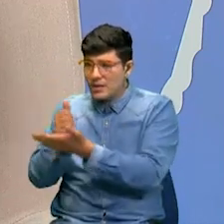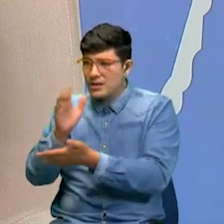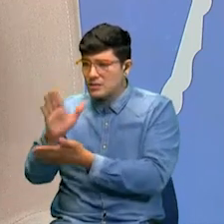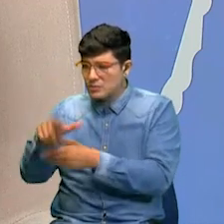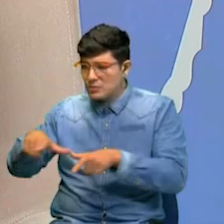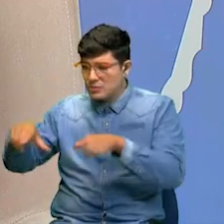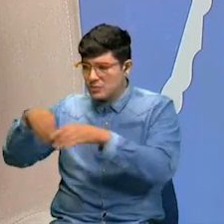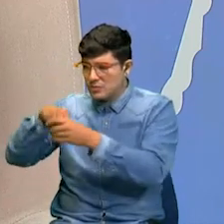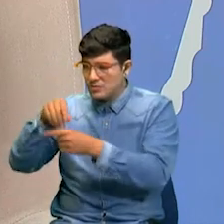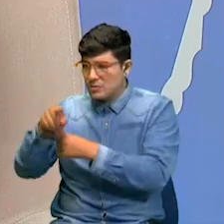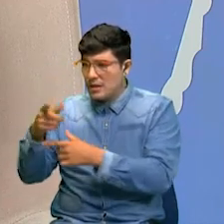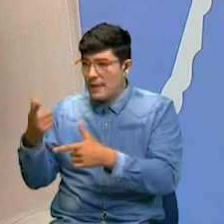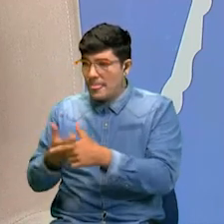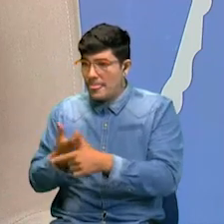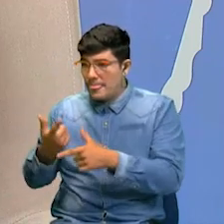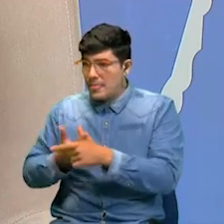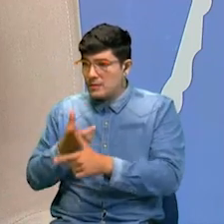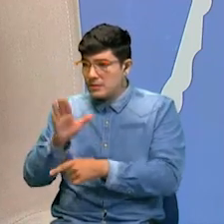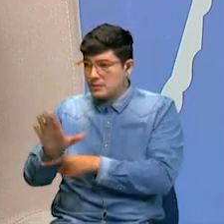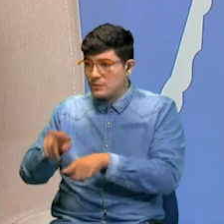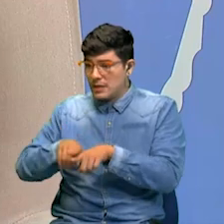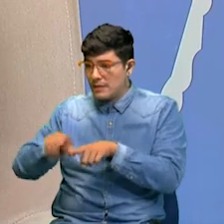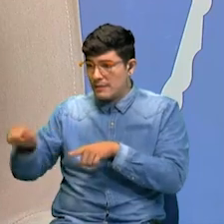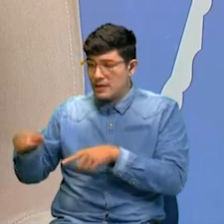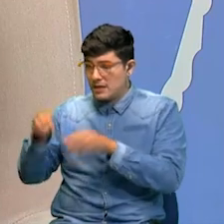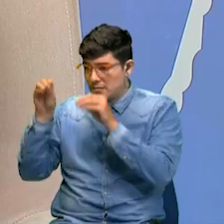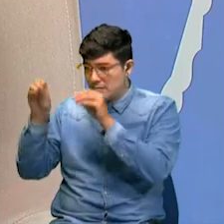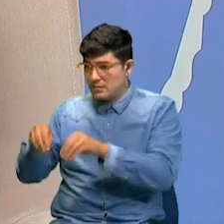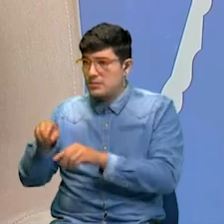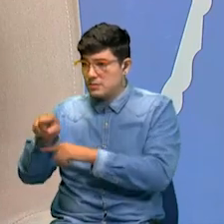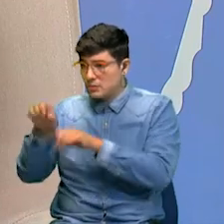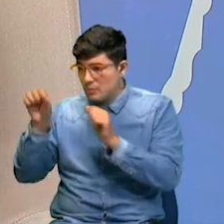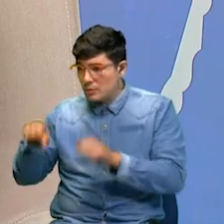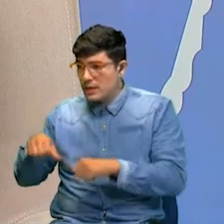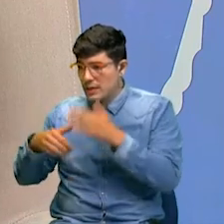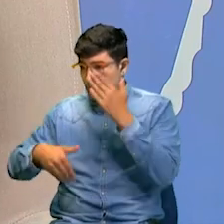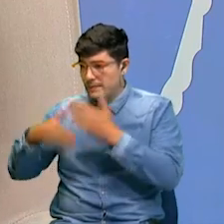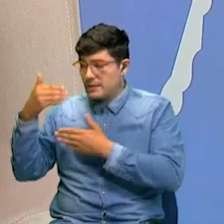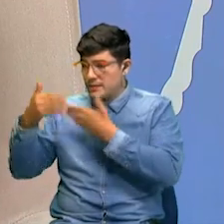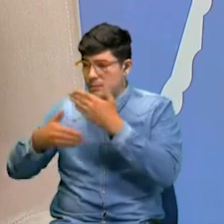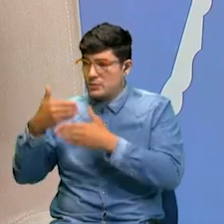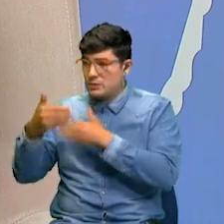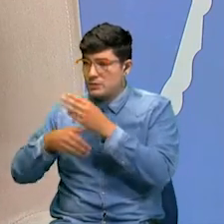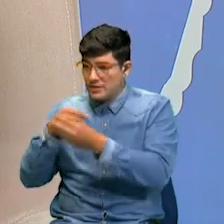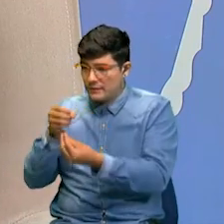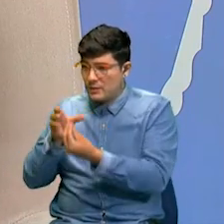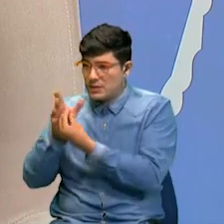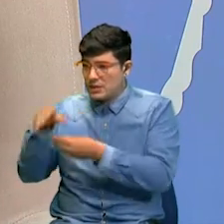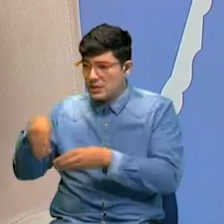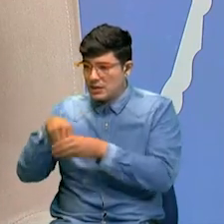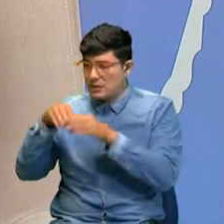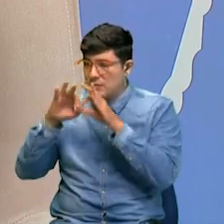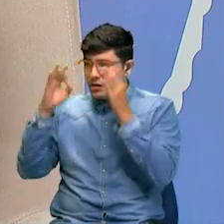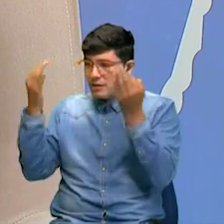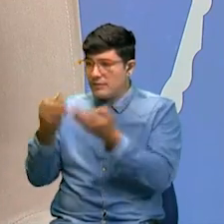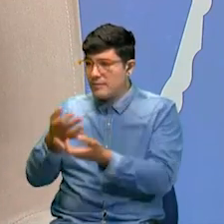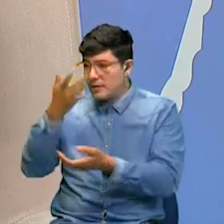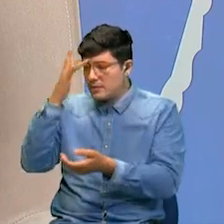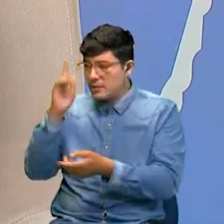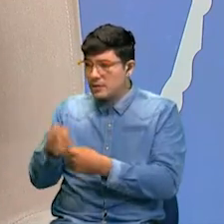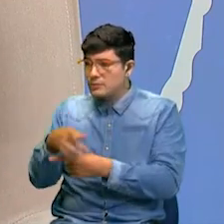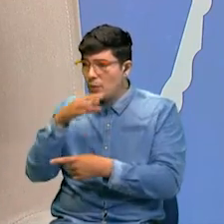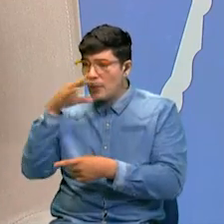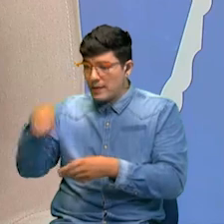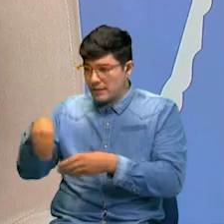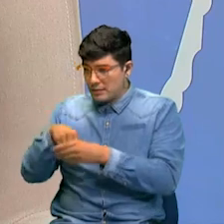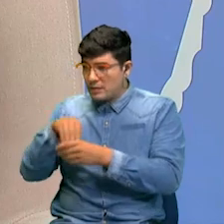ese lugar. Entonces la hermana de crianza puede iniciar un proceso de violencia intrafamiliar porque está marginando al señor, él todavía está